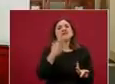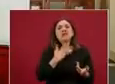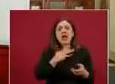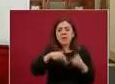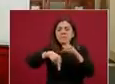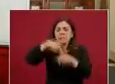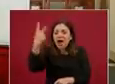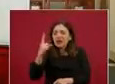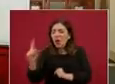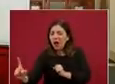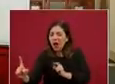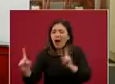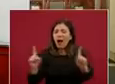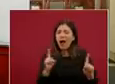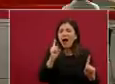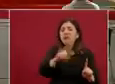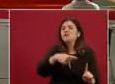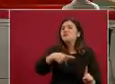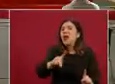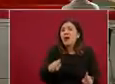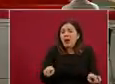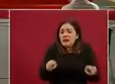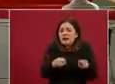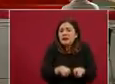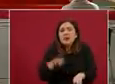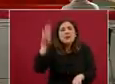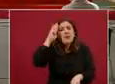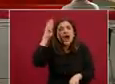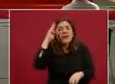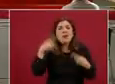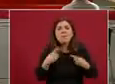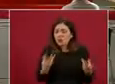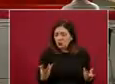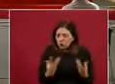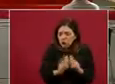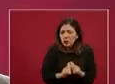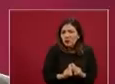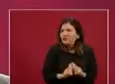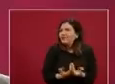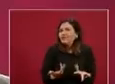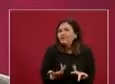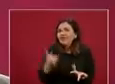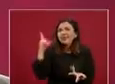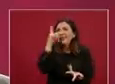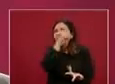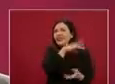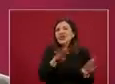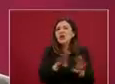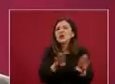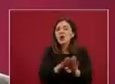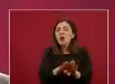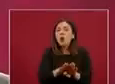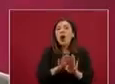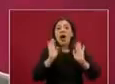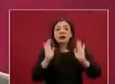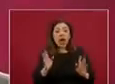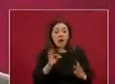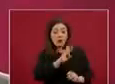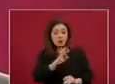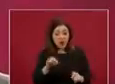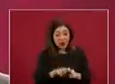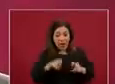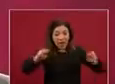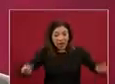sillones vacíos, la proximidad es muy grande entre 2 filas y sería muy difícil asumir que